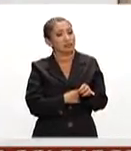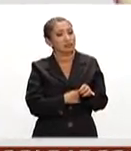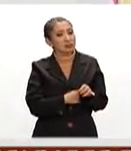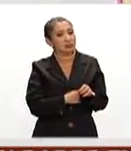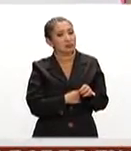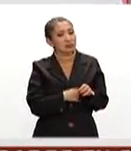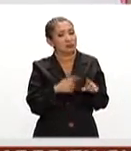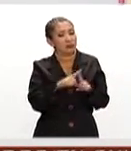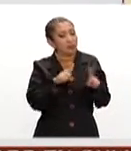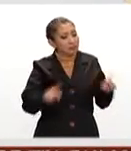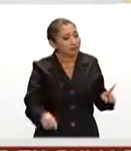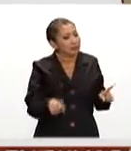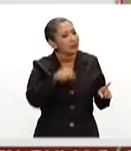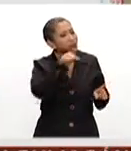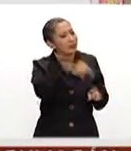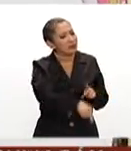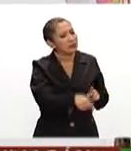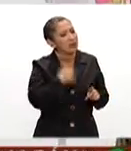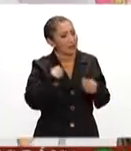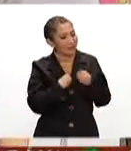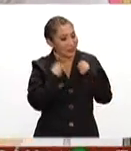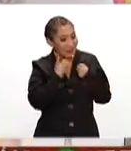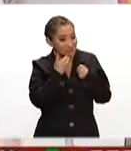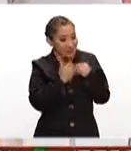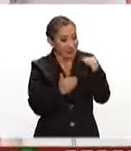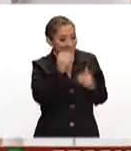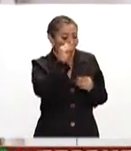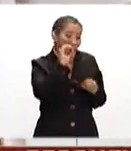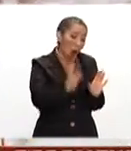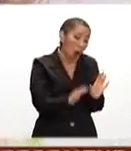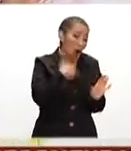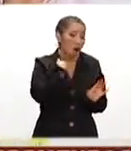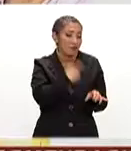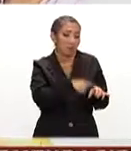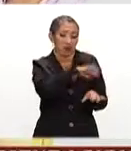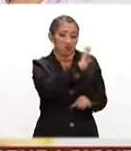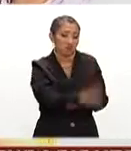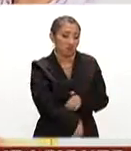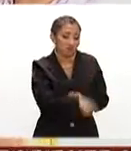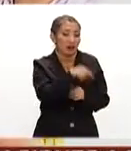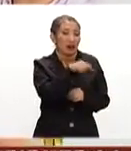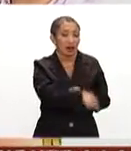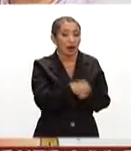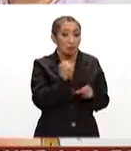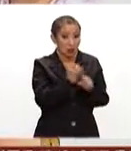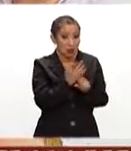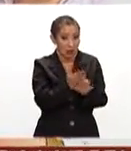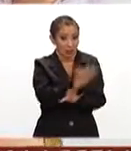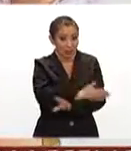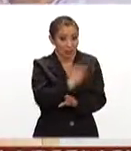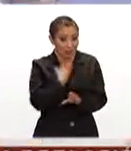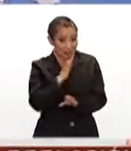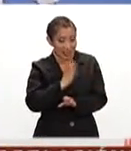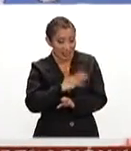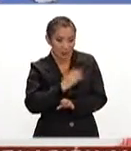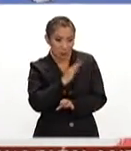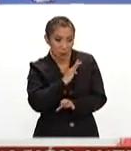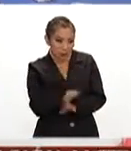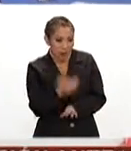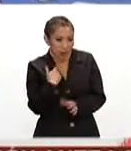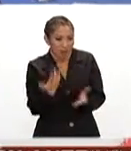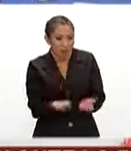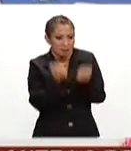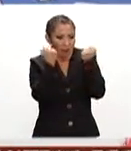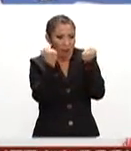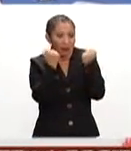la diferencia entre una sobrevivencia mayor y menor. Entre más rápido se diagnostica el cáncer, pues más posibilidades